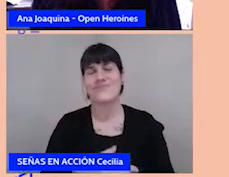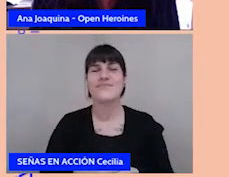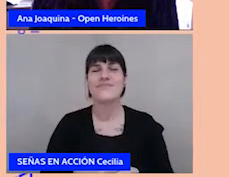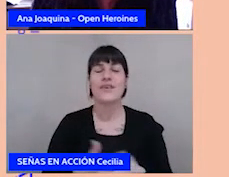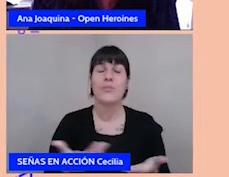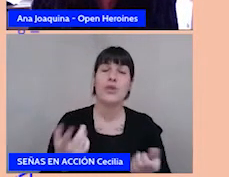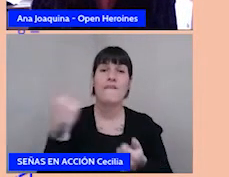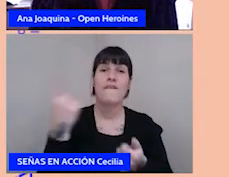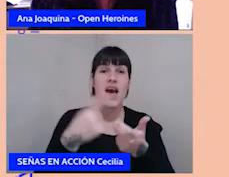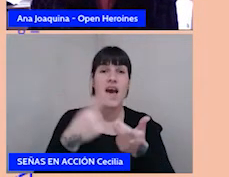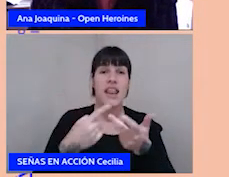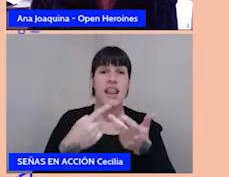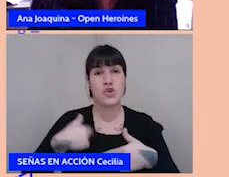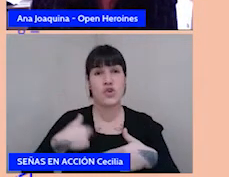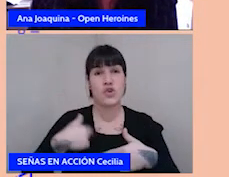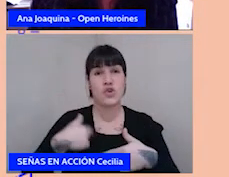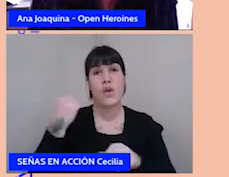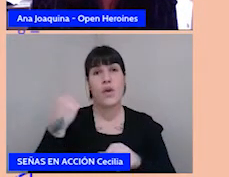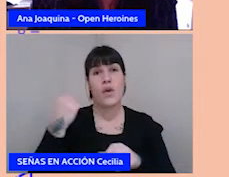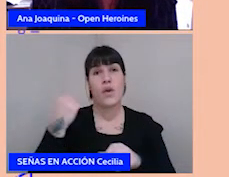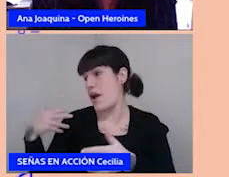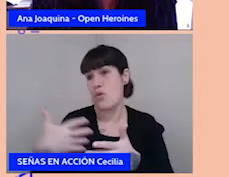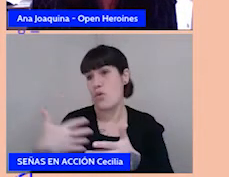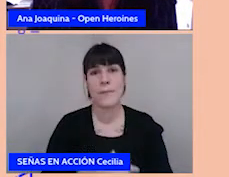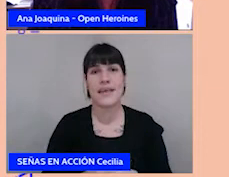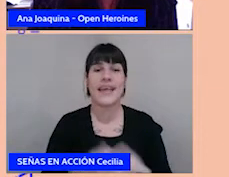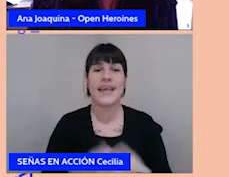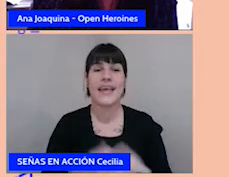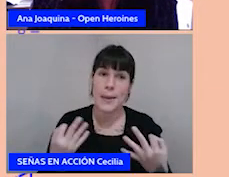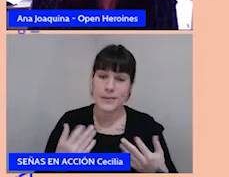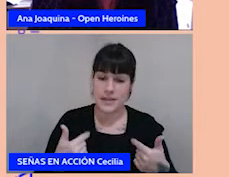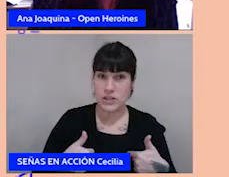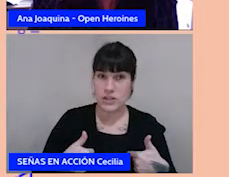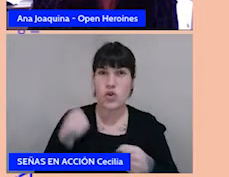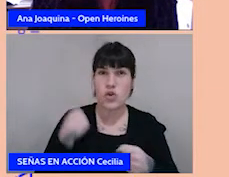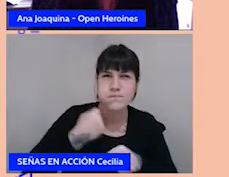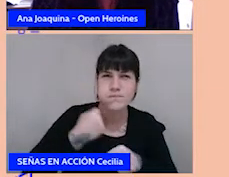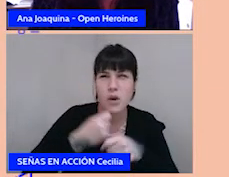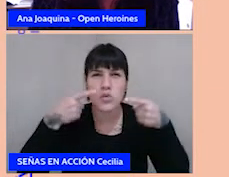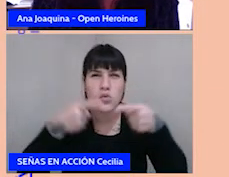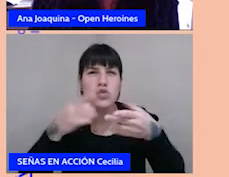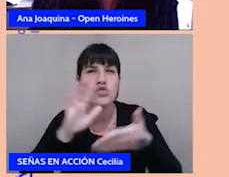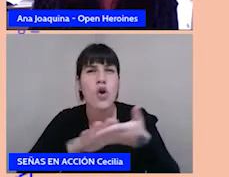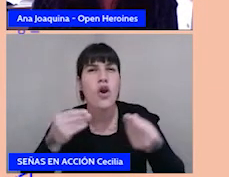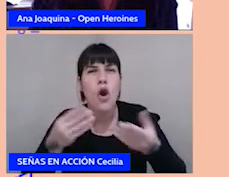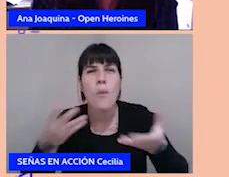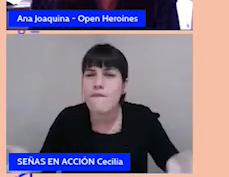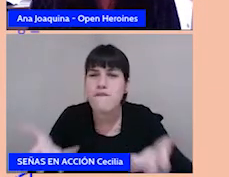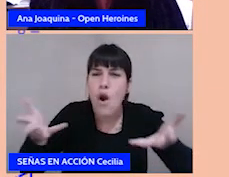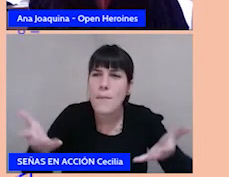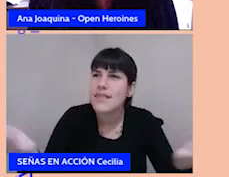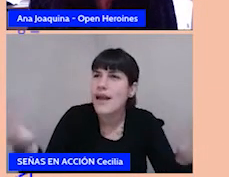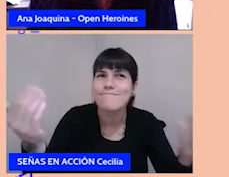trabajando últimamente, sobre todo como cómo fomentar las condiciones de participación de las mujeres en diferentes